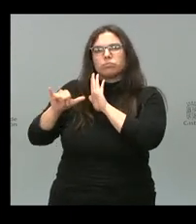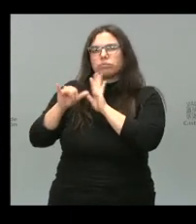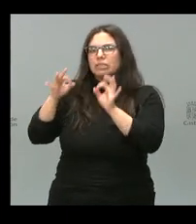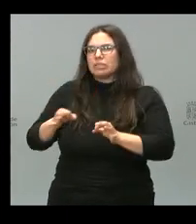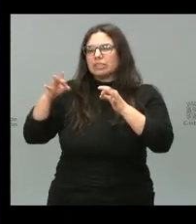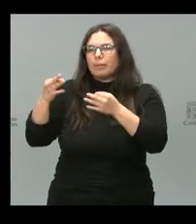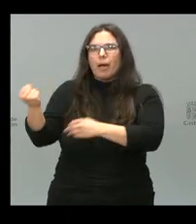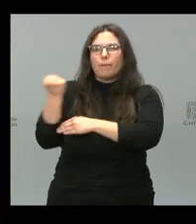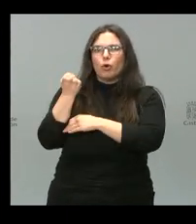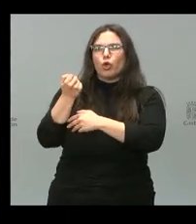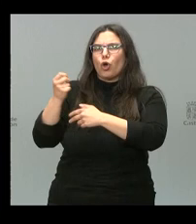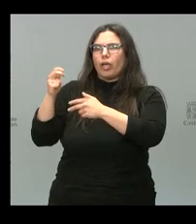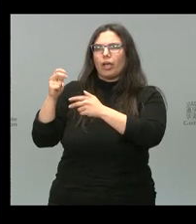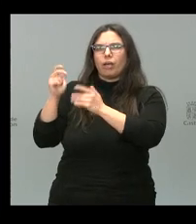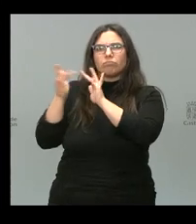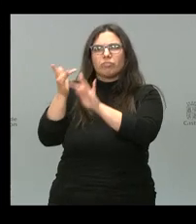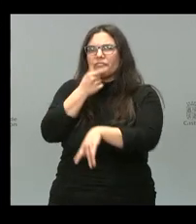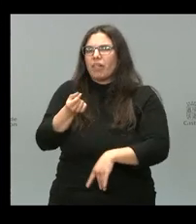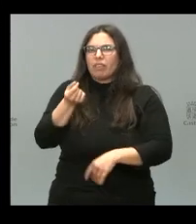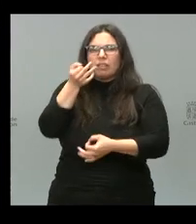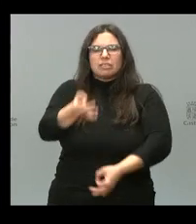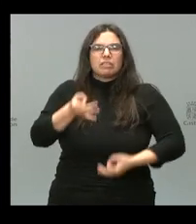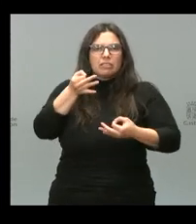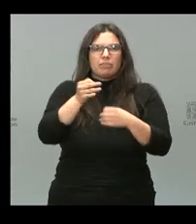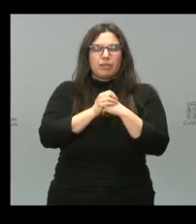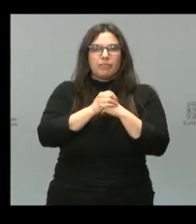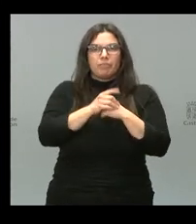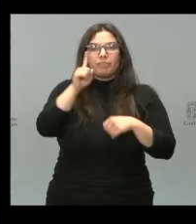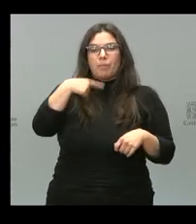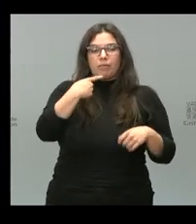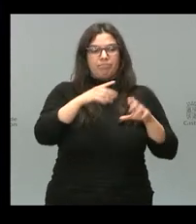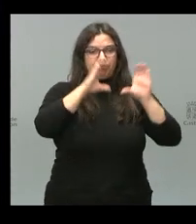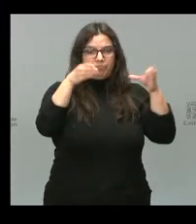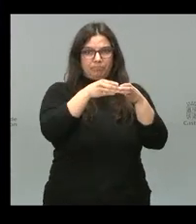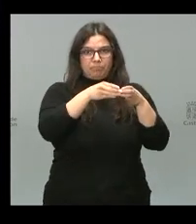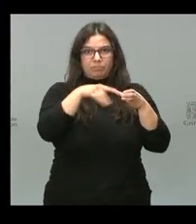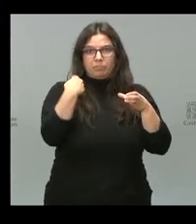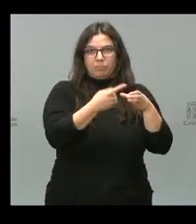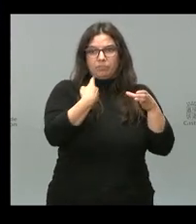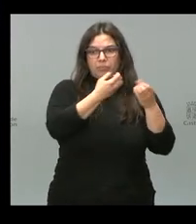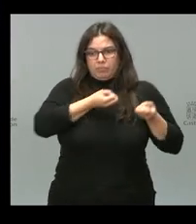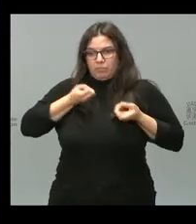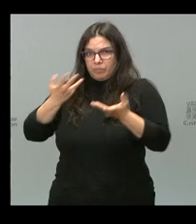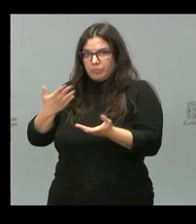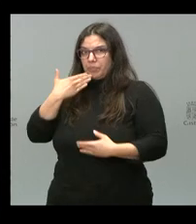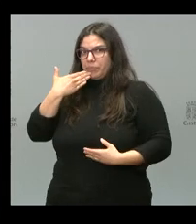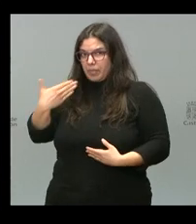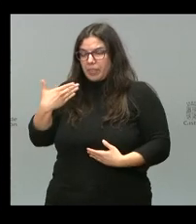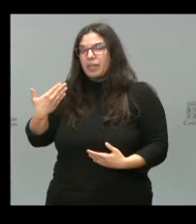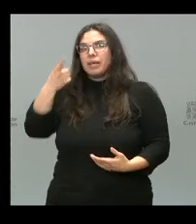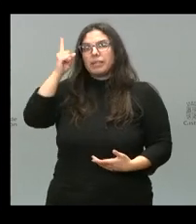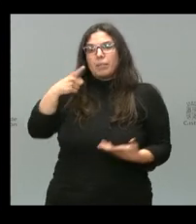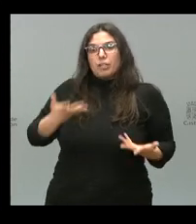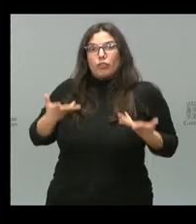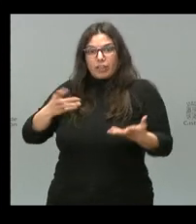disponibilidad que en todo momento somos Quiero agradecer en el nombre del conjunto de pleno y ofreciéndote a las cámaras como las mejores